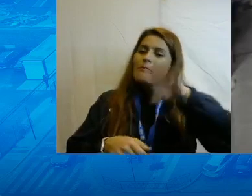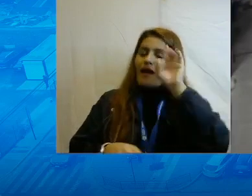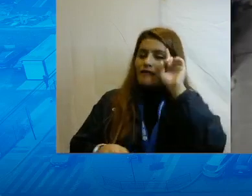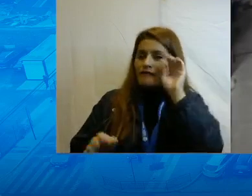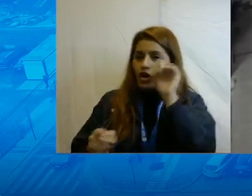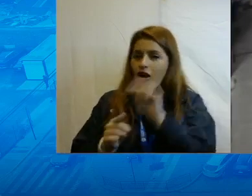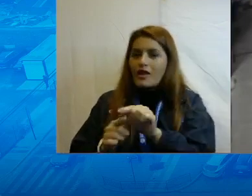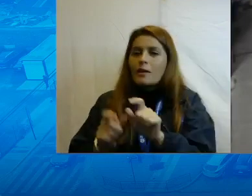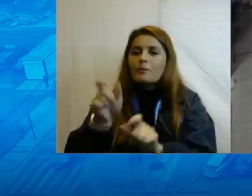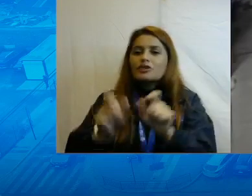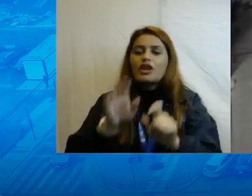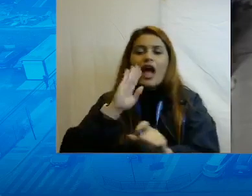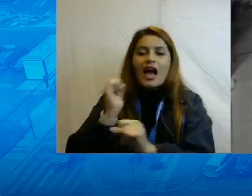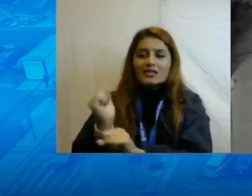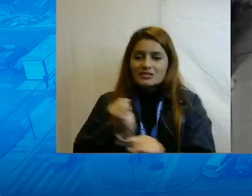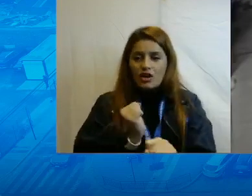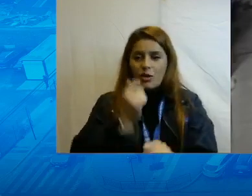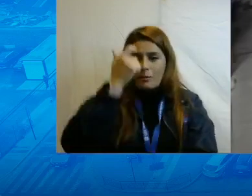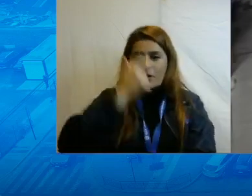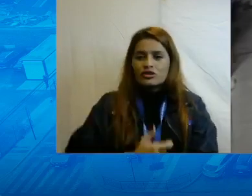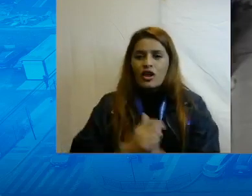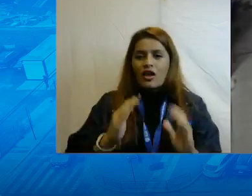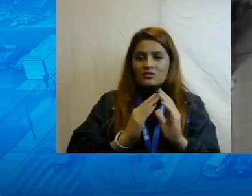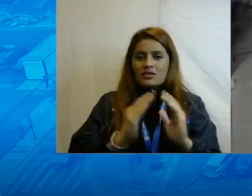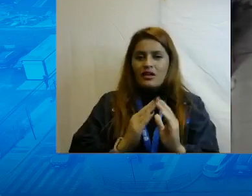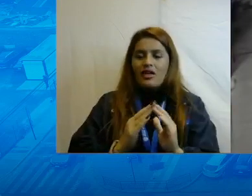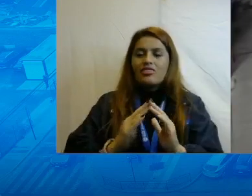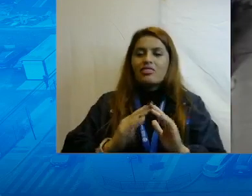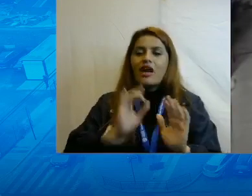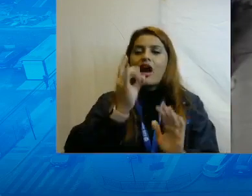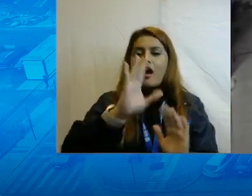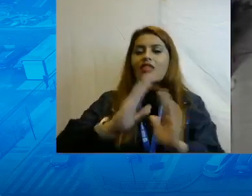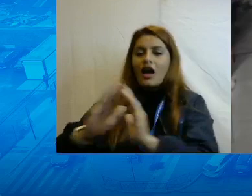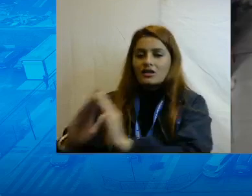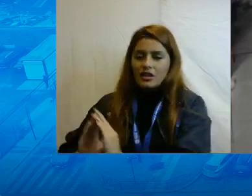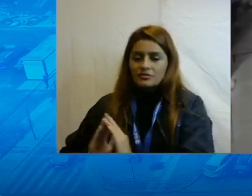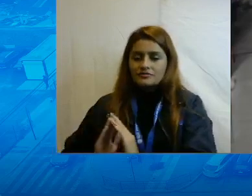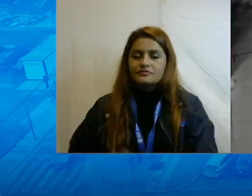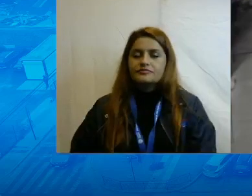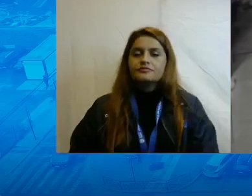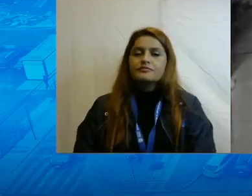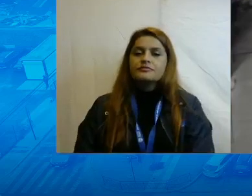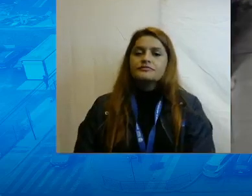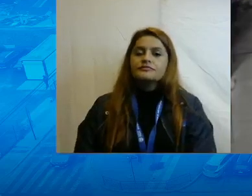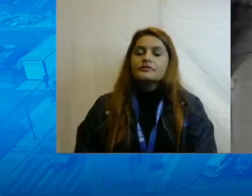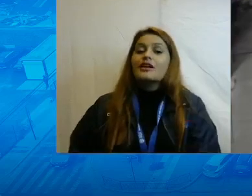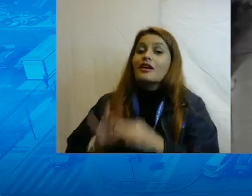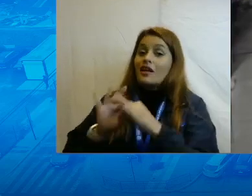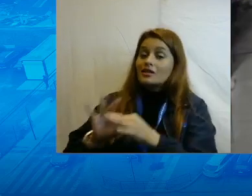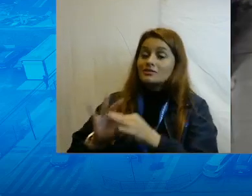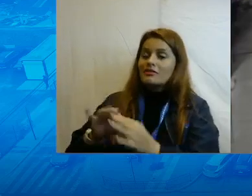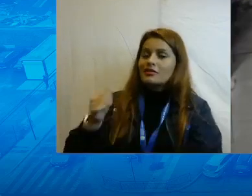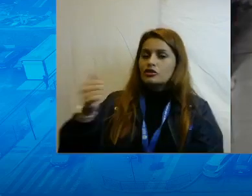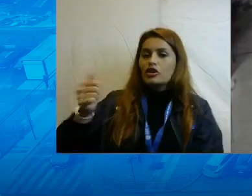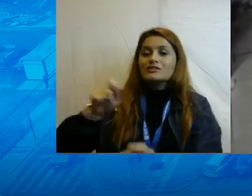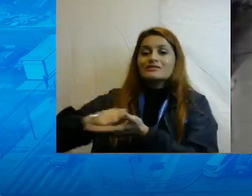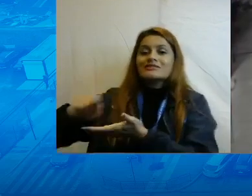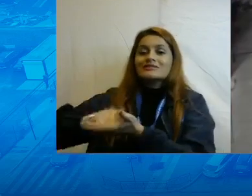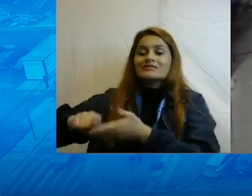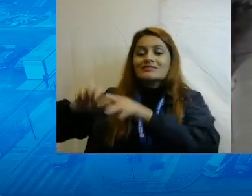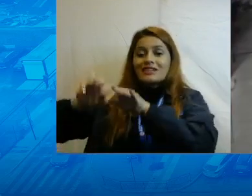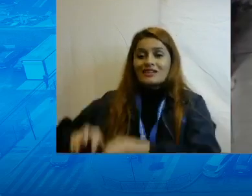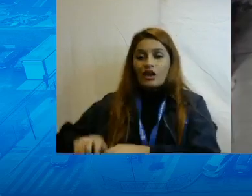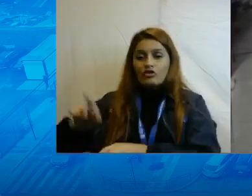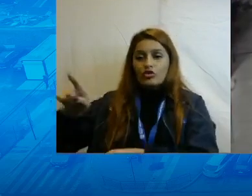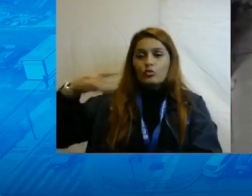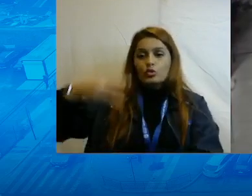cobro directo del aseo que tenemos domiciliario. Gracias, directora. Secretario.